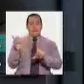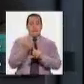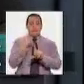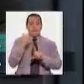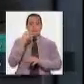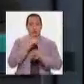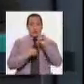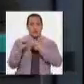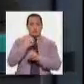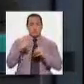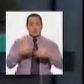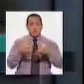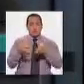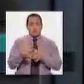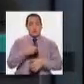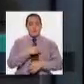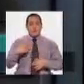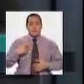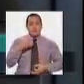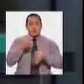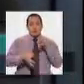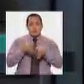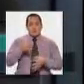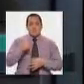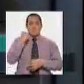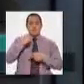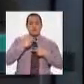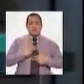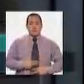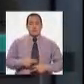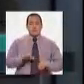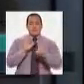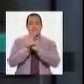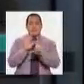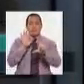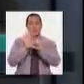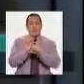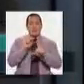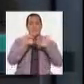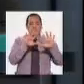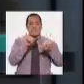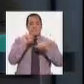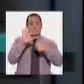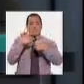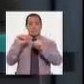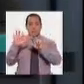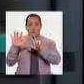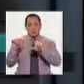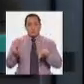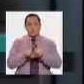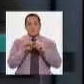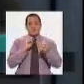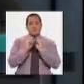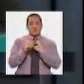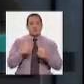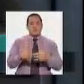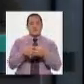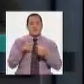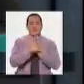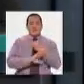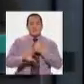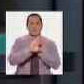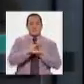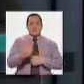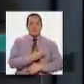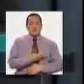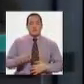ley de organización y funciones del Ministerio de Justicia y Derechos Humanos y el decreto legislativo 1068 que regula el sistema de defensa jurídica